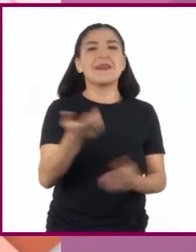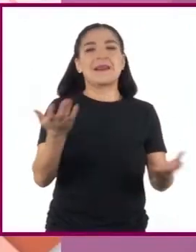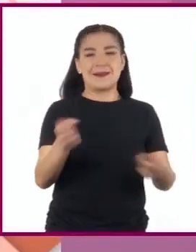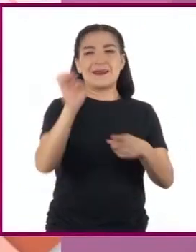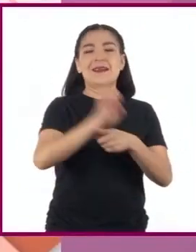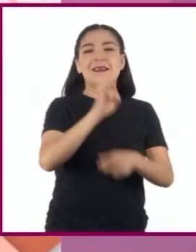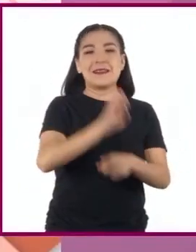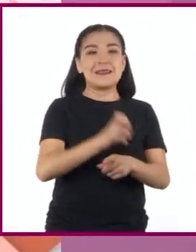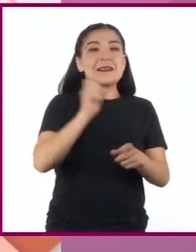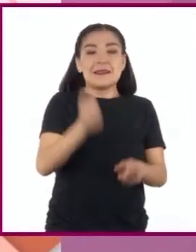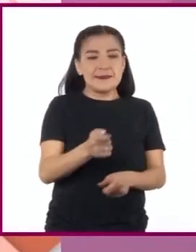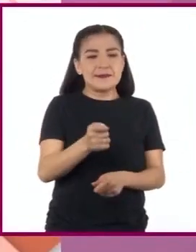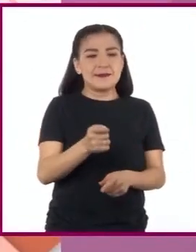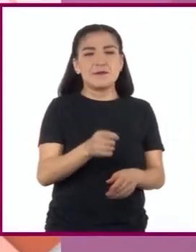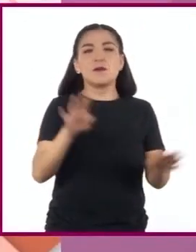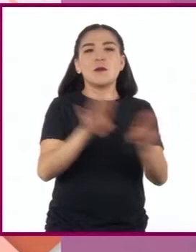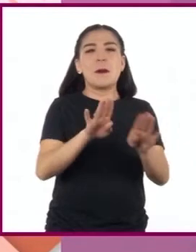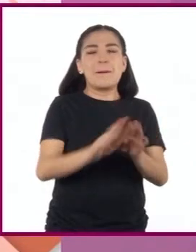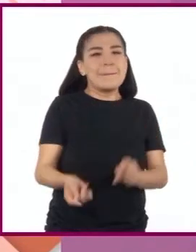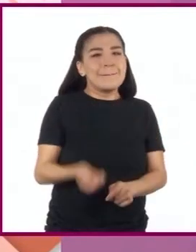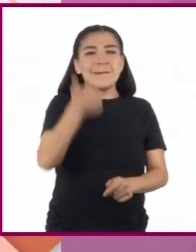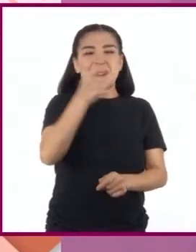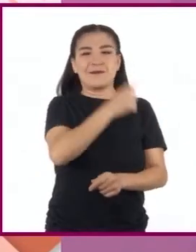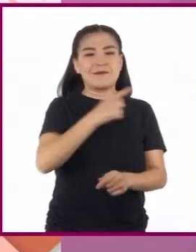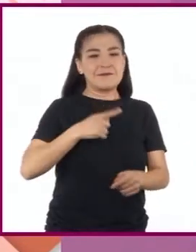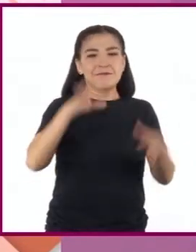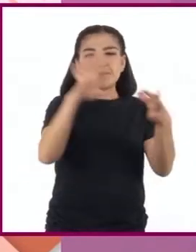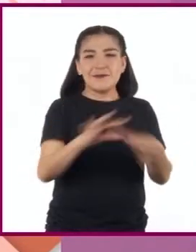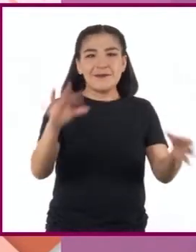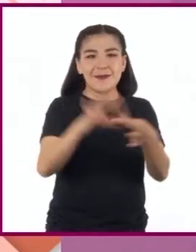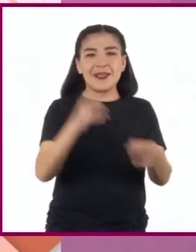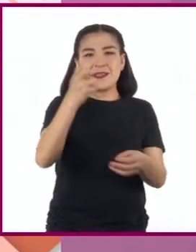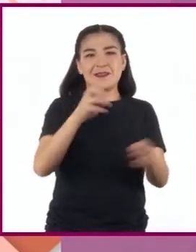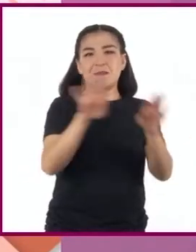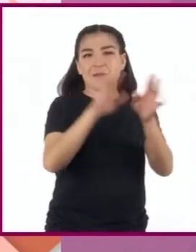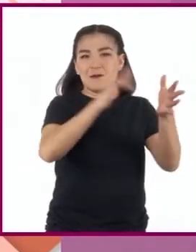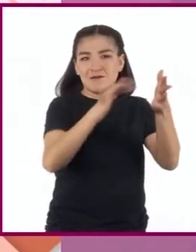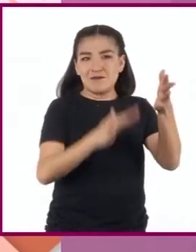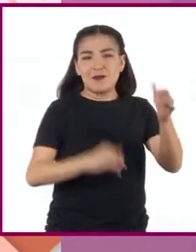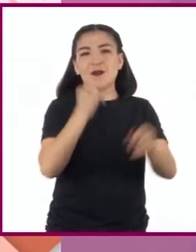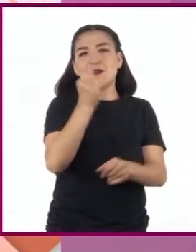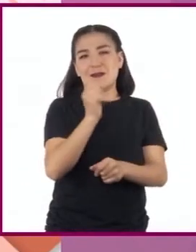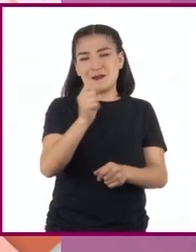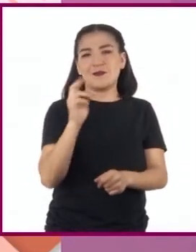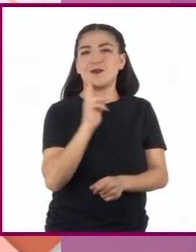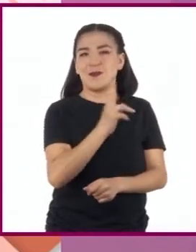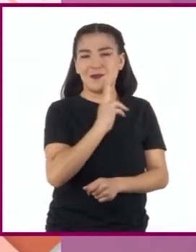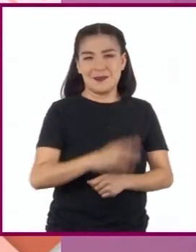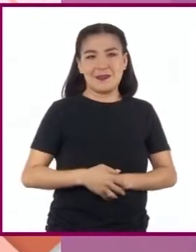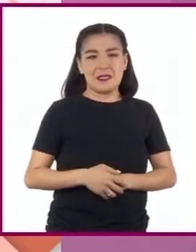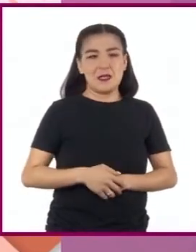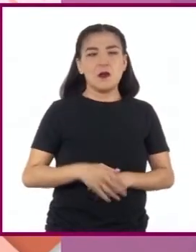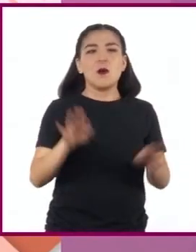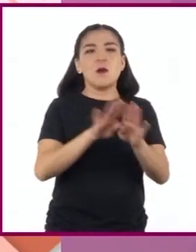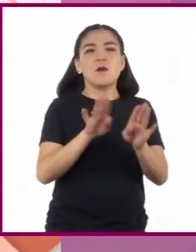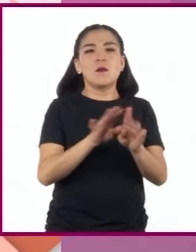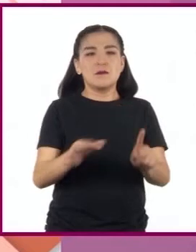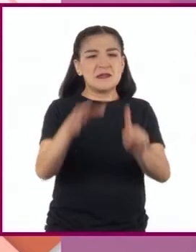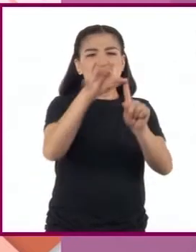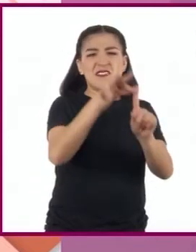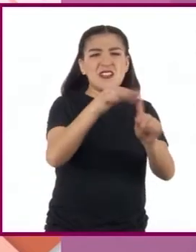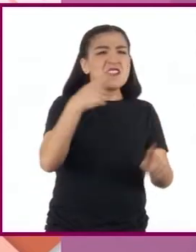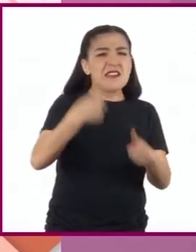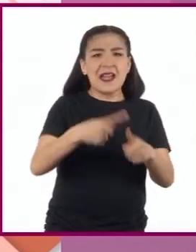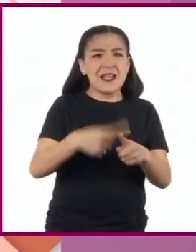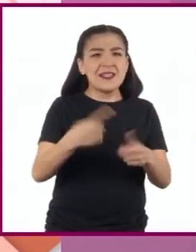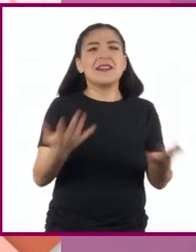entonces el hecho será lo primero que se mencione en la redacción de una noticia. Destacar el quién